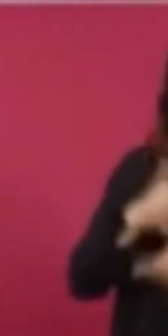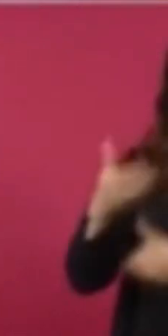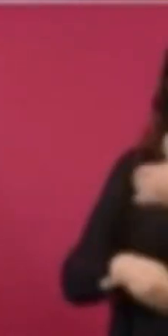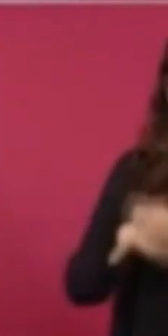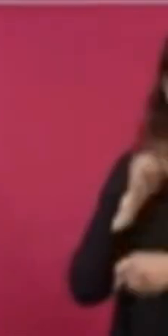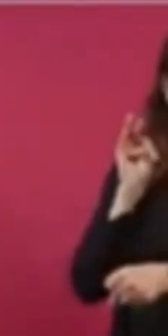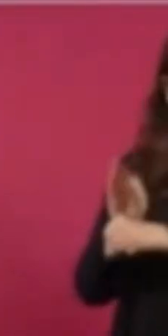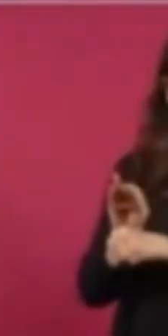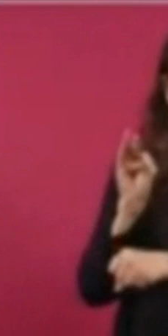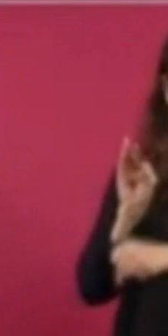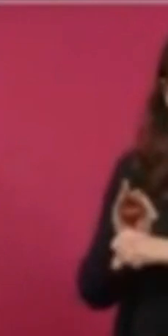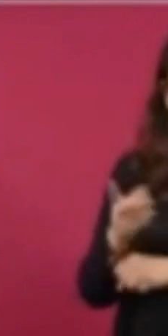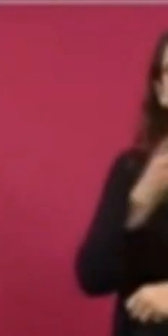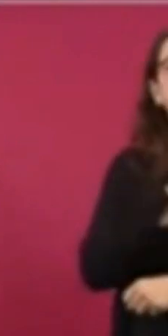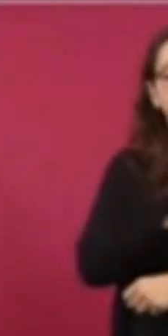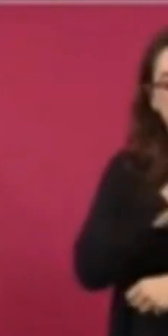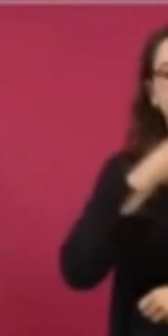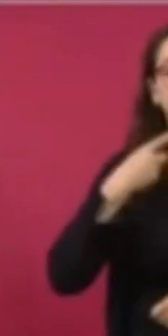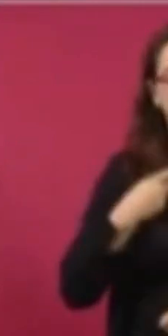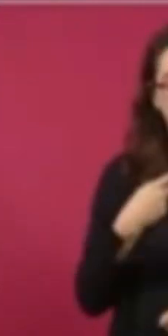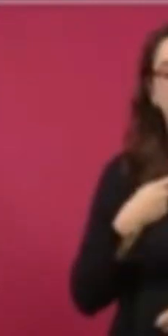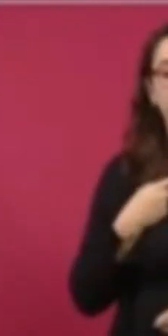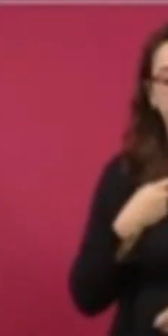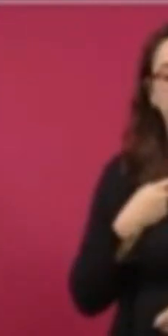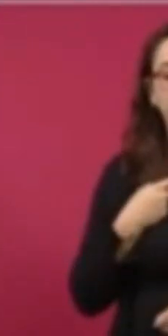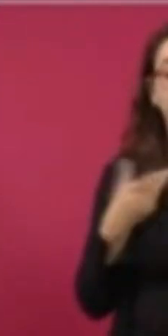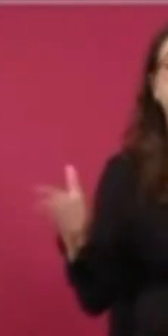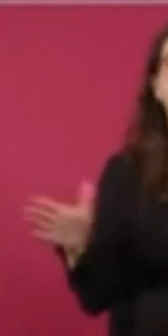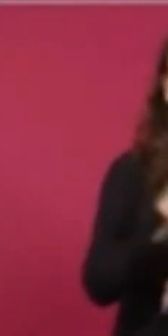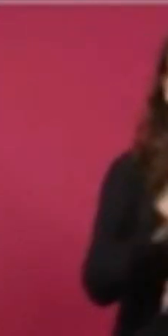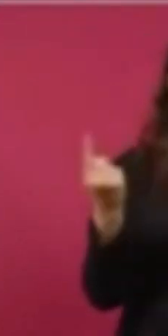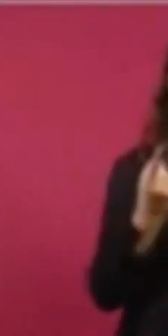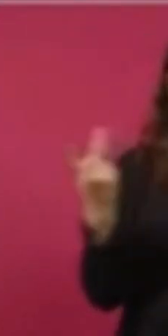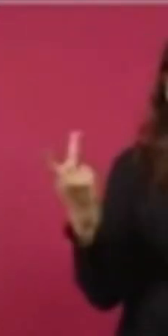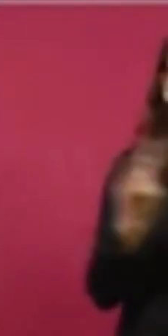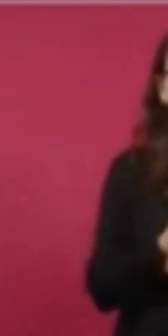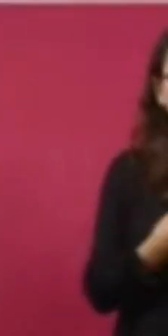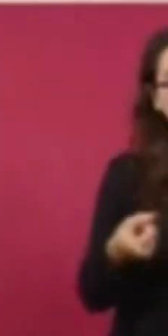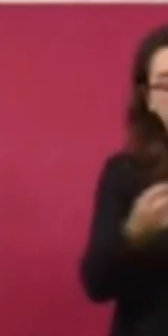porque estos insensatos, irresponsables, corruptos, además